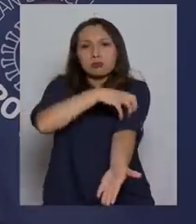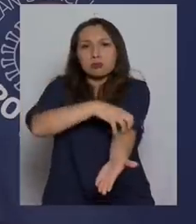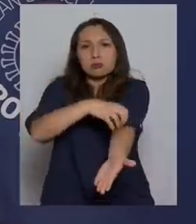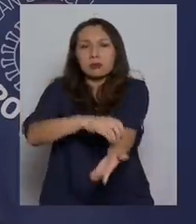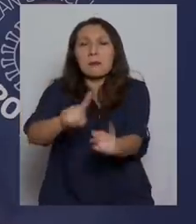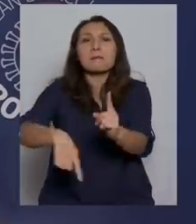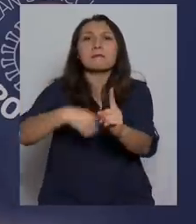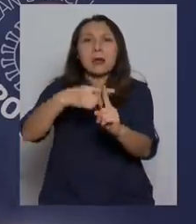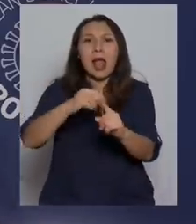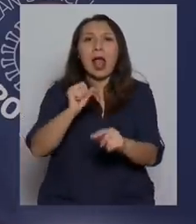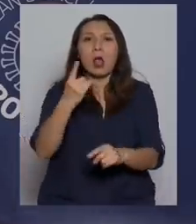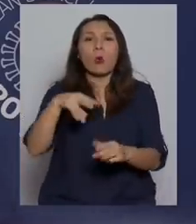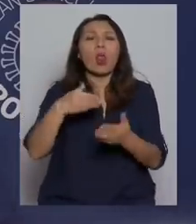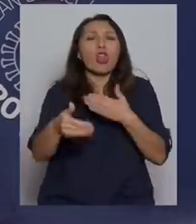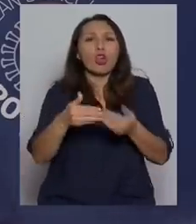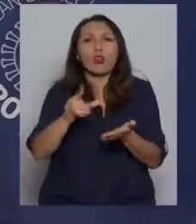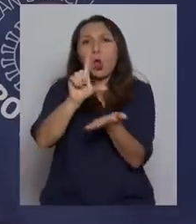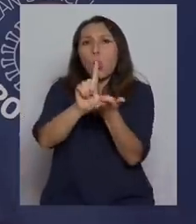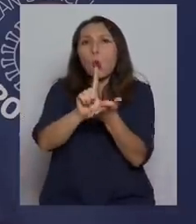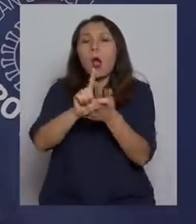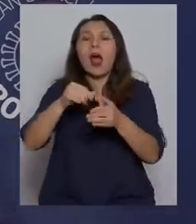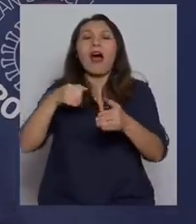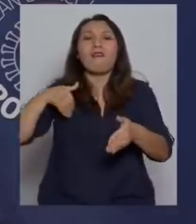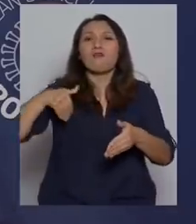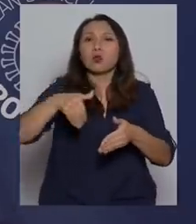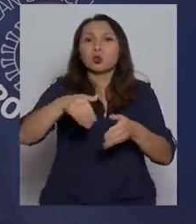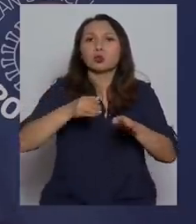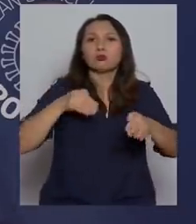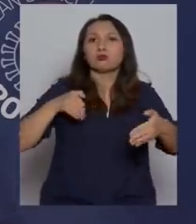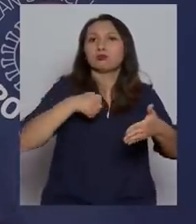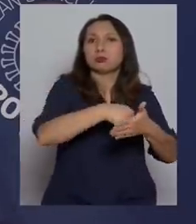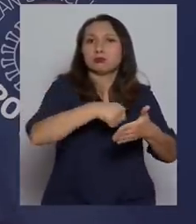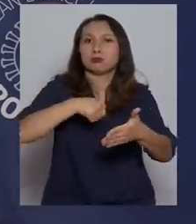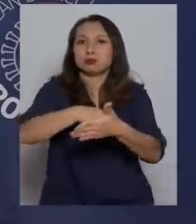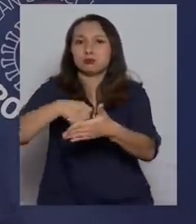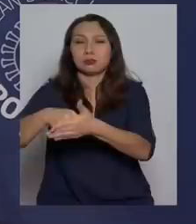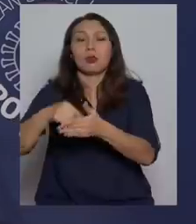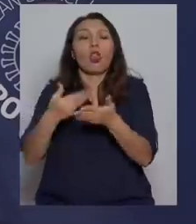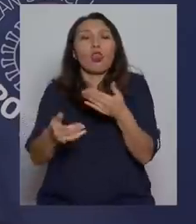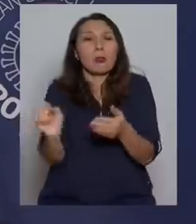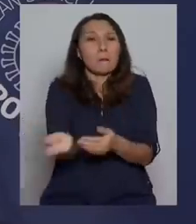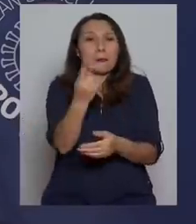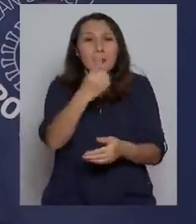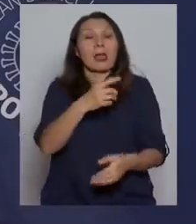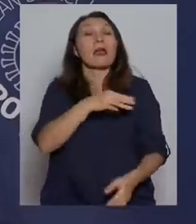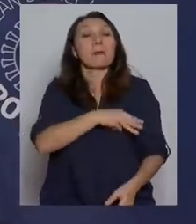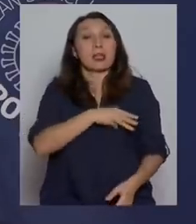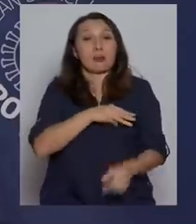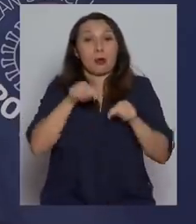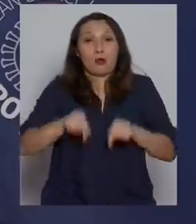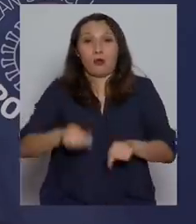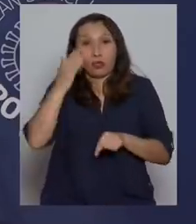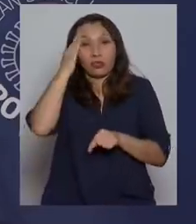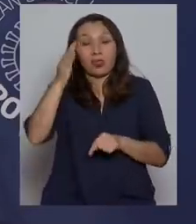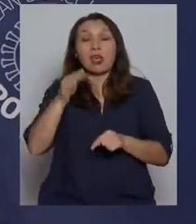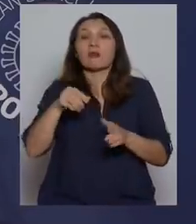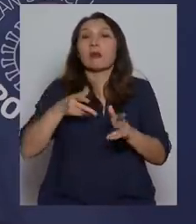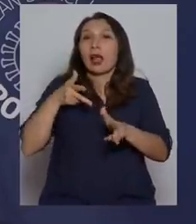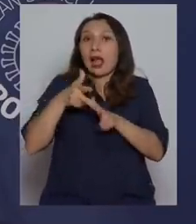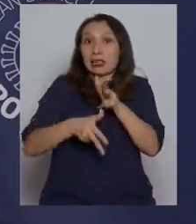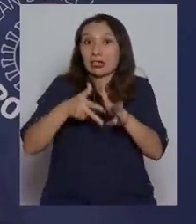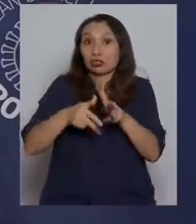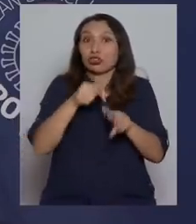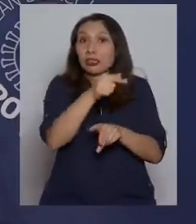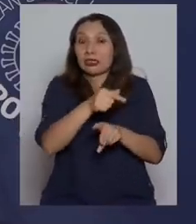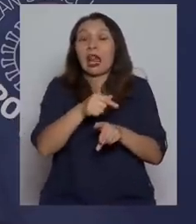aduanas sanitarias en los terminales de buses. Partiremos en la región metropolitana, primero en el día de hoy en la estación